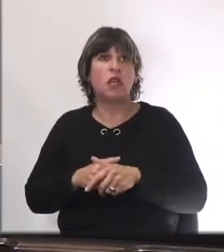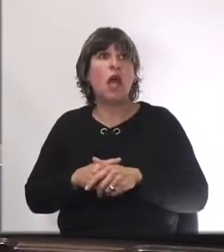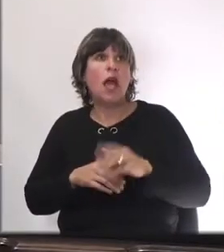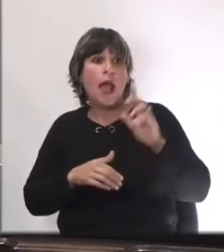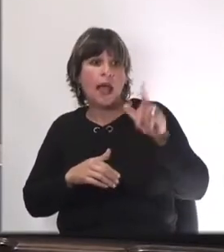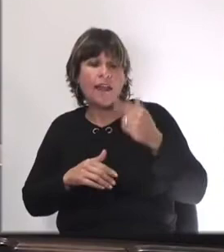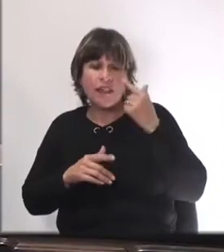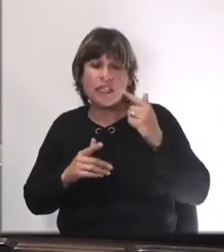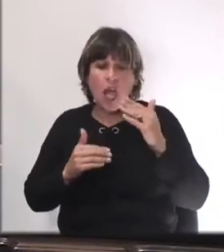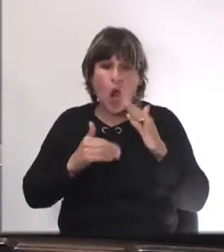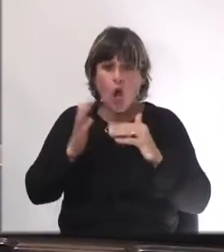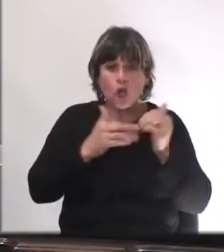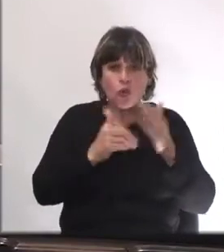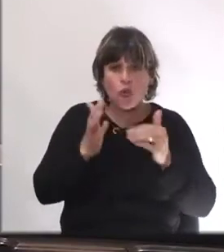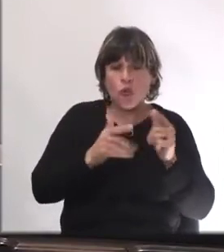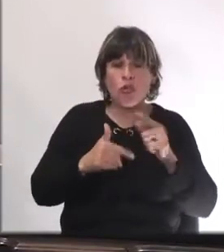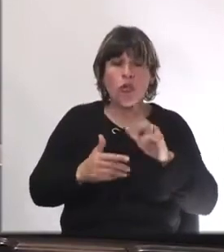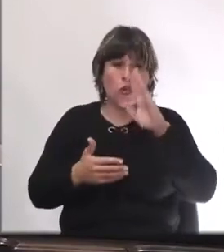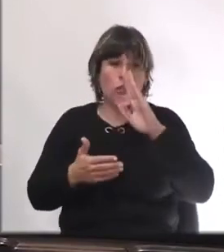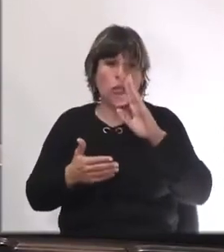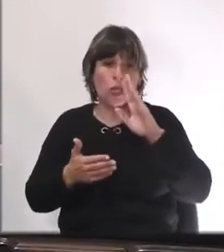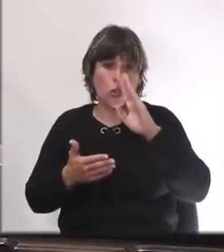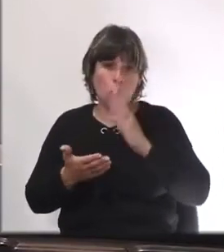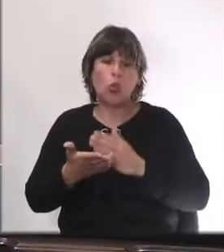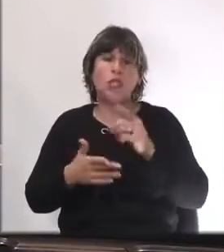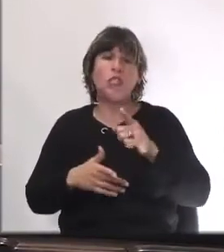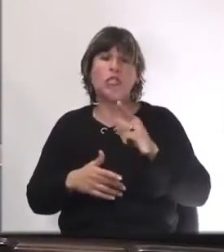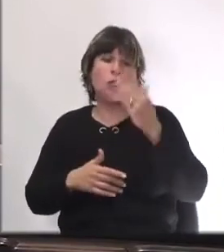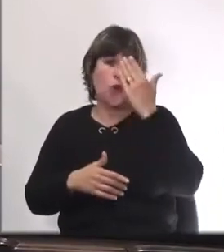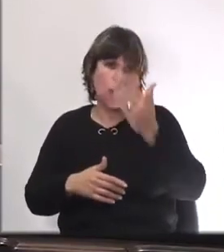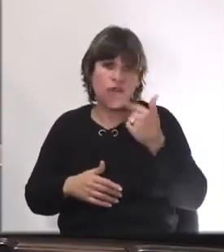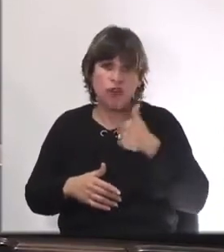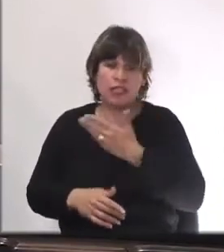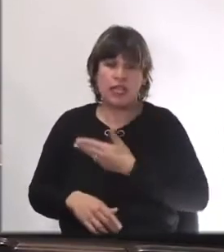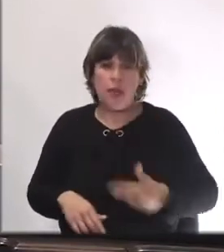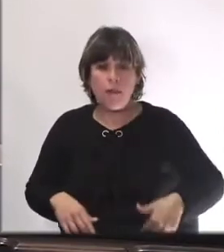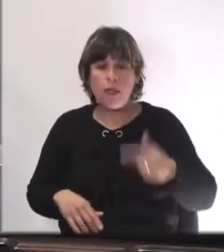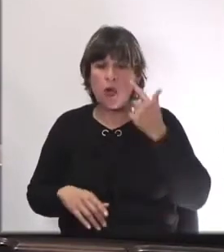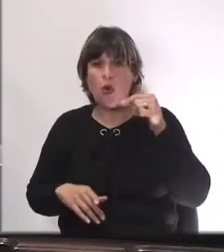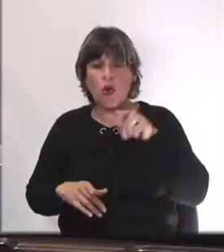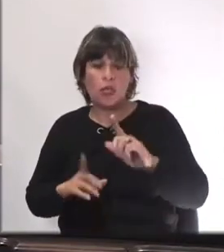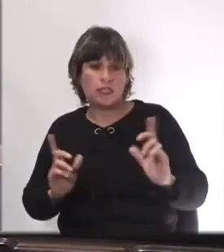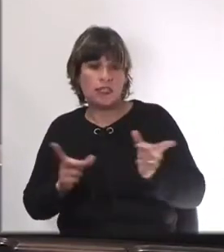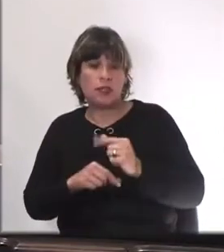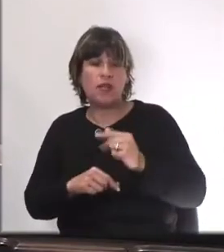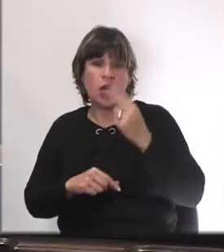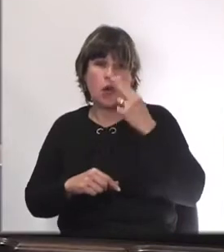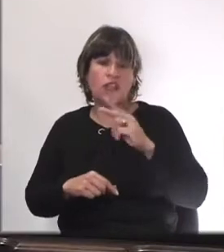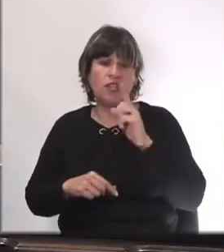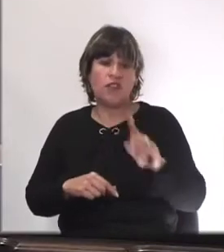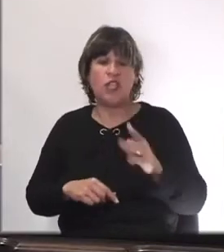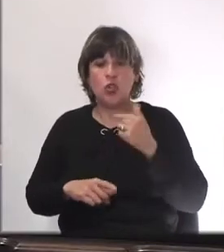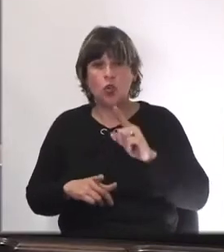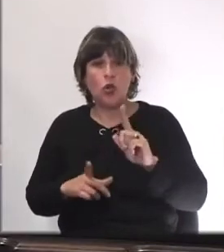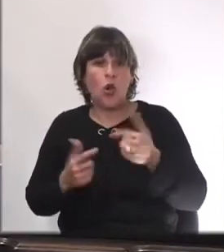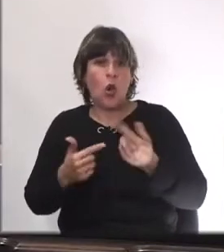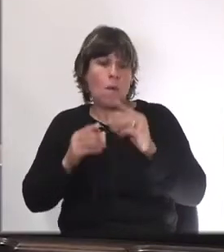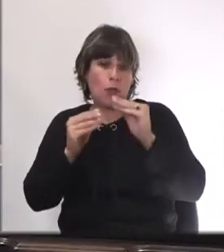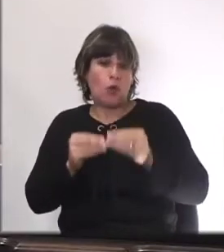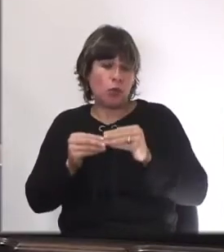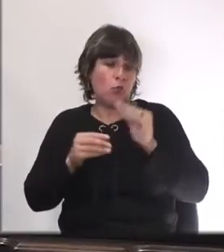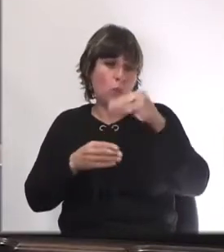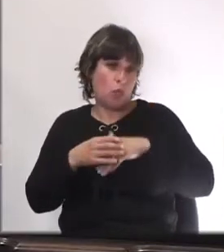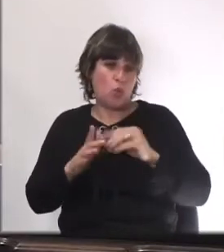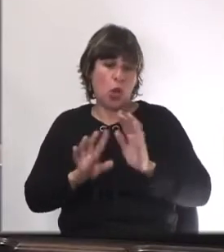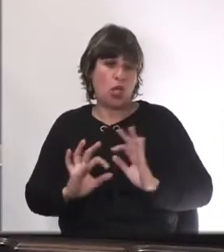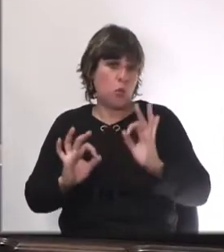siendo construidos desde el último gobierno del Frente Amplio, se terminaron en 2020 y 2021, y en el presupuesto no hay asignación para